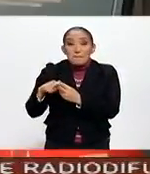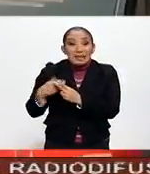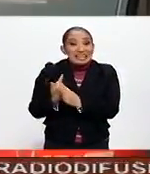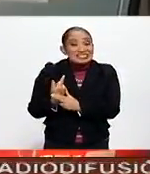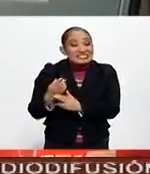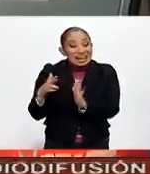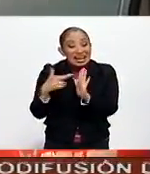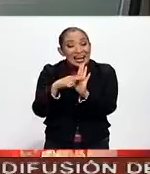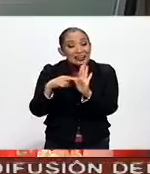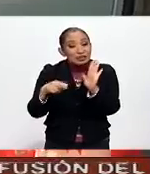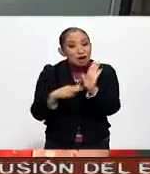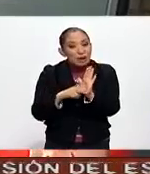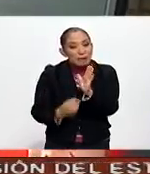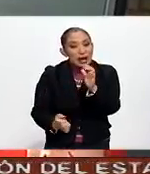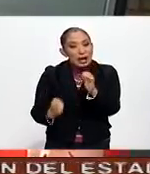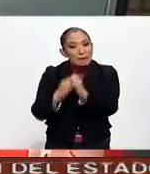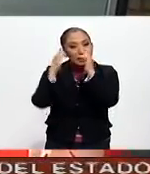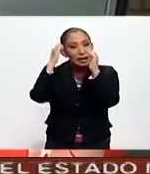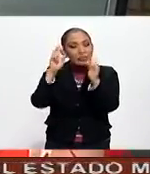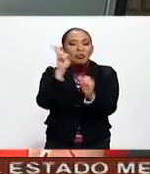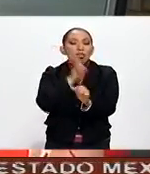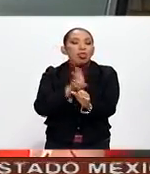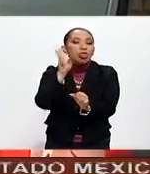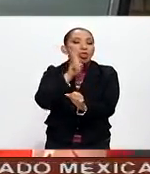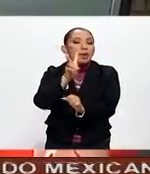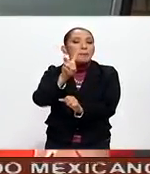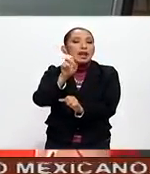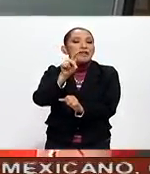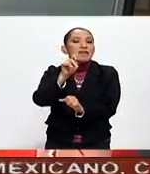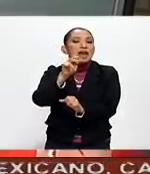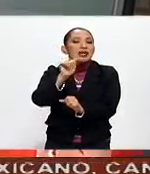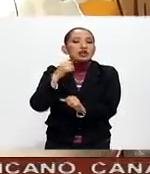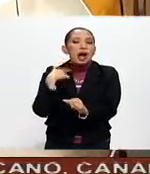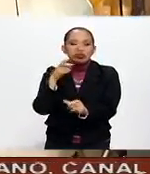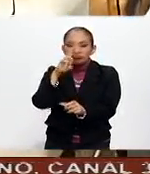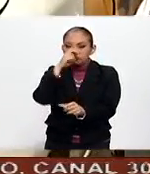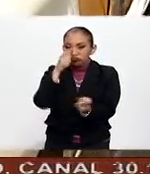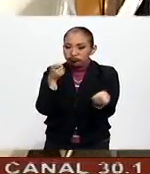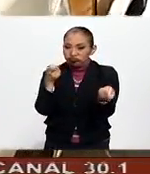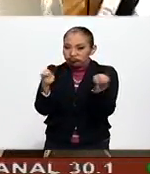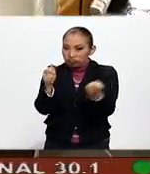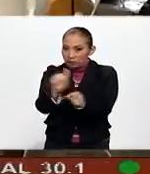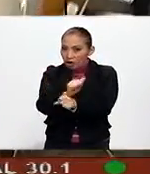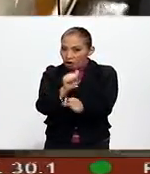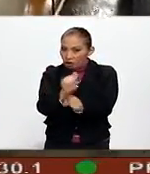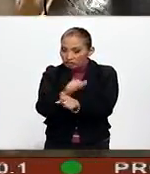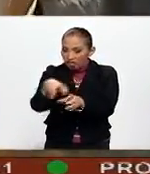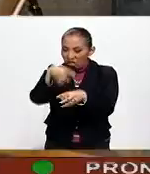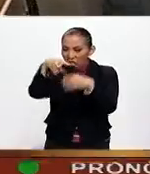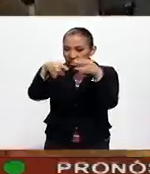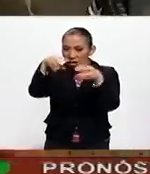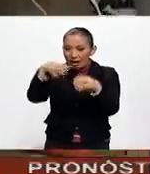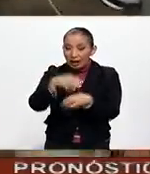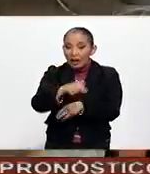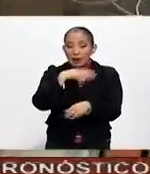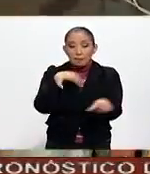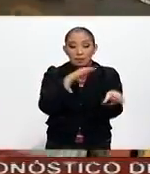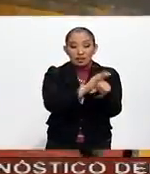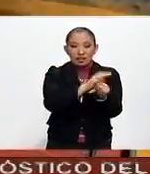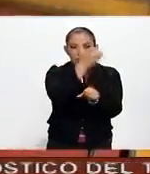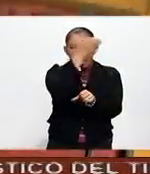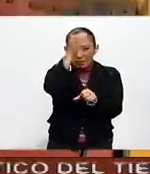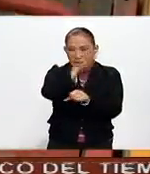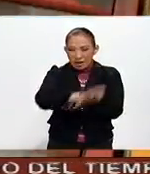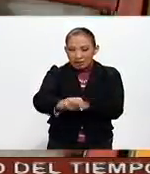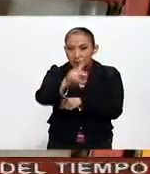la norma emergente de verificación, es decir, habrá controles más estrictos. Uno de ellos es que la Procuraduría Federal de Protección al